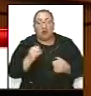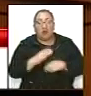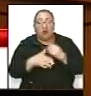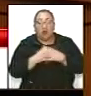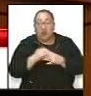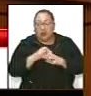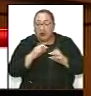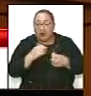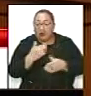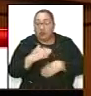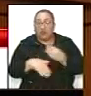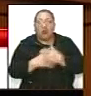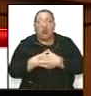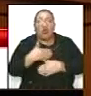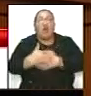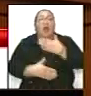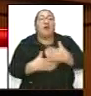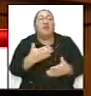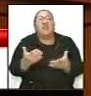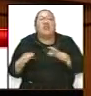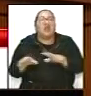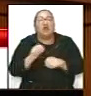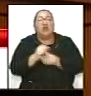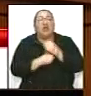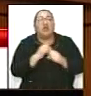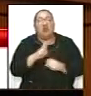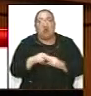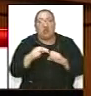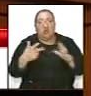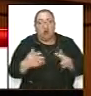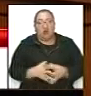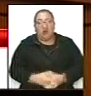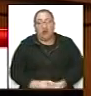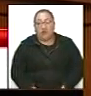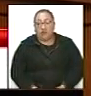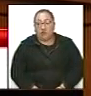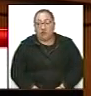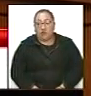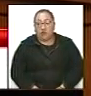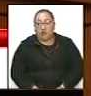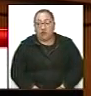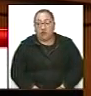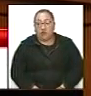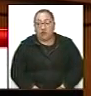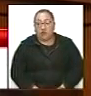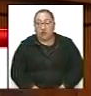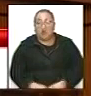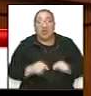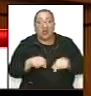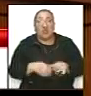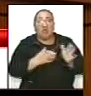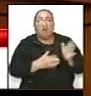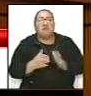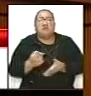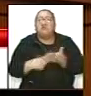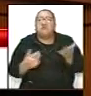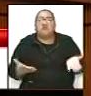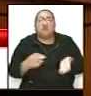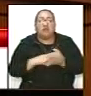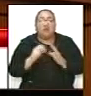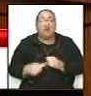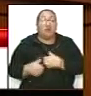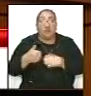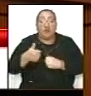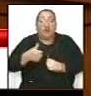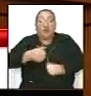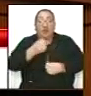avances en lo que corresponde al año 2018. El referido plan representa la principal